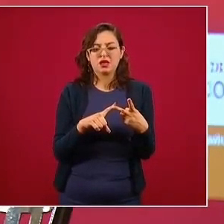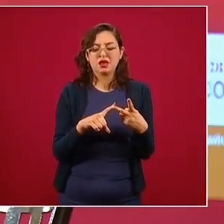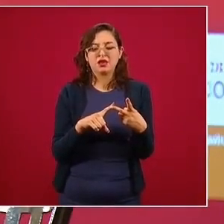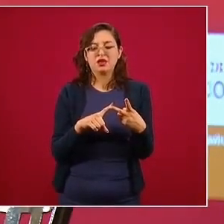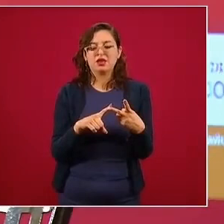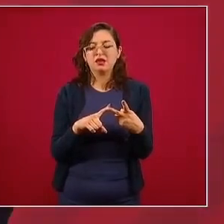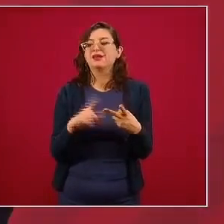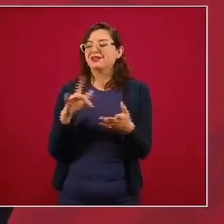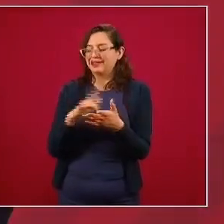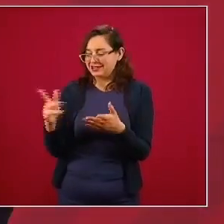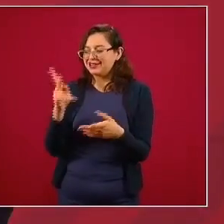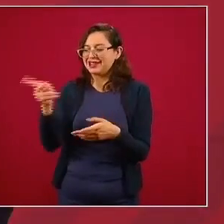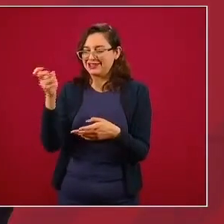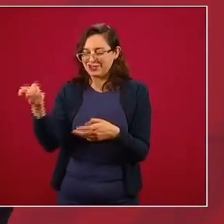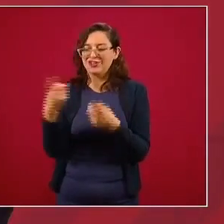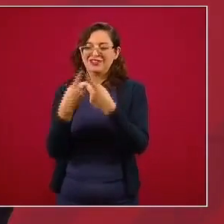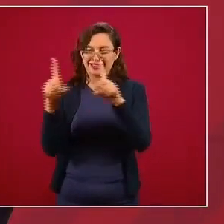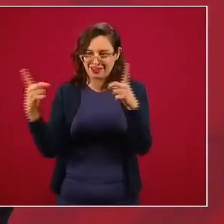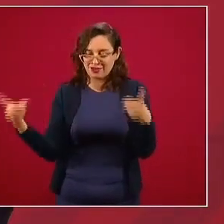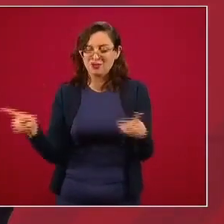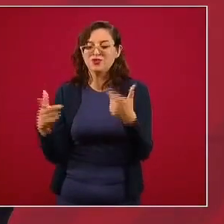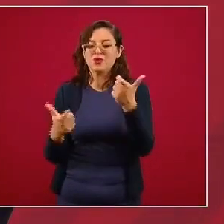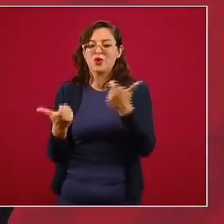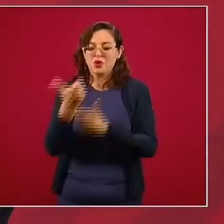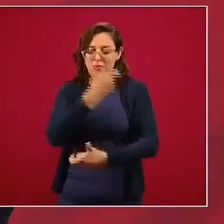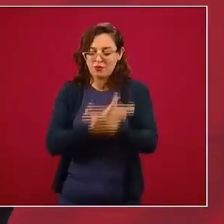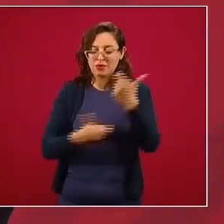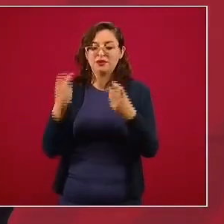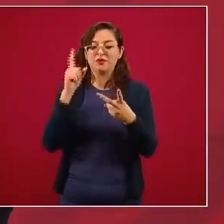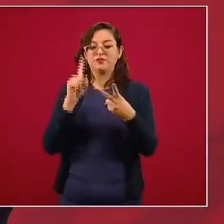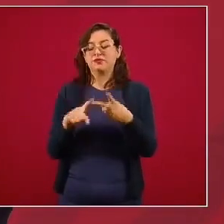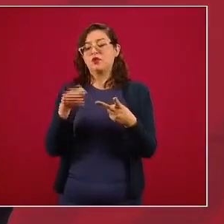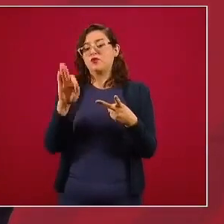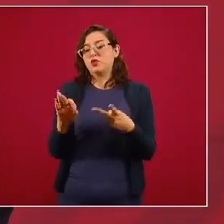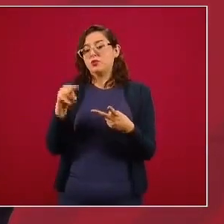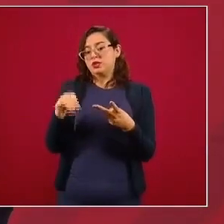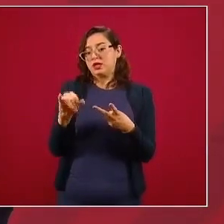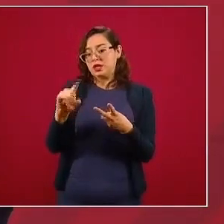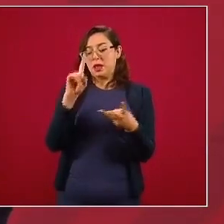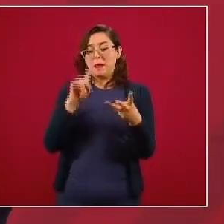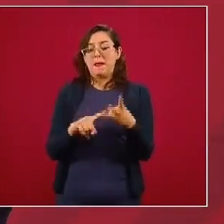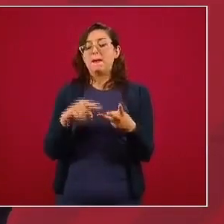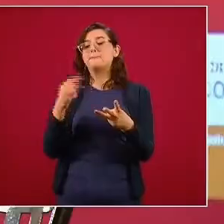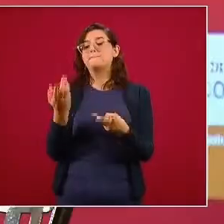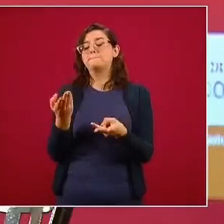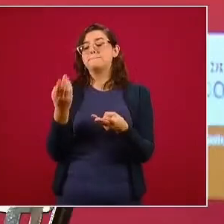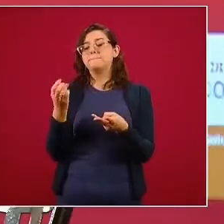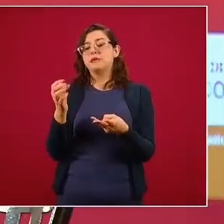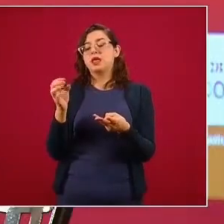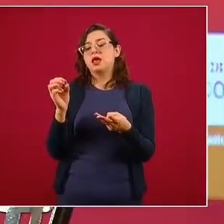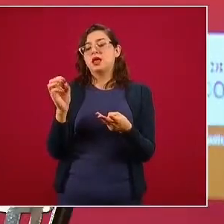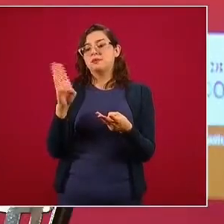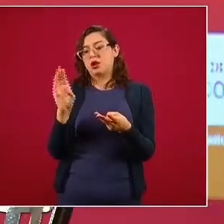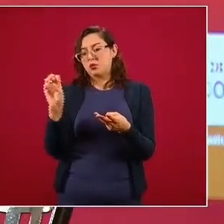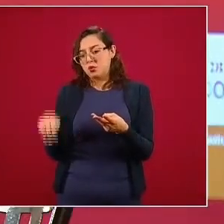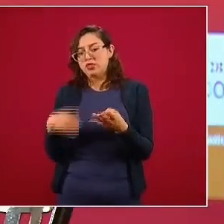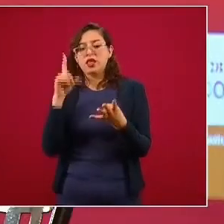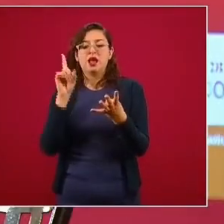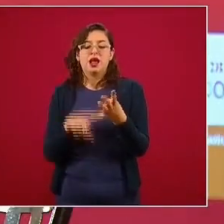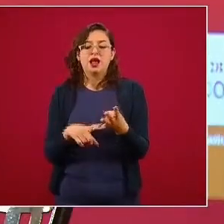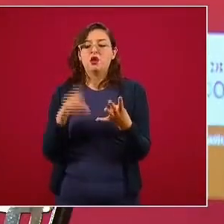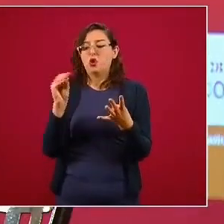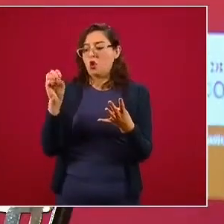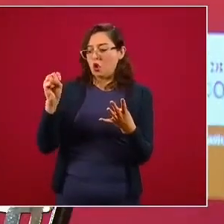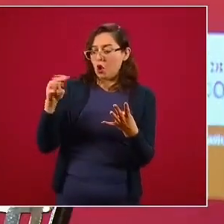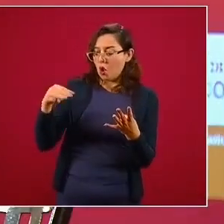Desarrollo y Comercio, gracias, o el Fondo Monetario Internacional, o el Banco Mundial, o la Organización Mundial de la Salud, tienen diversos documentos que han evaluado